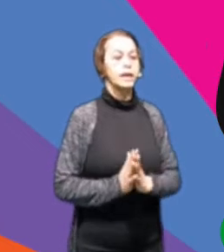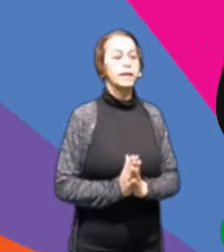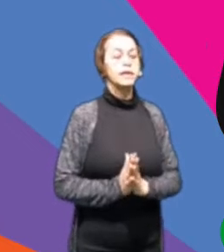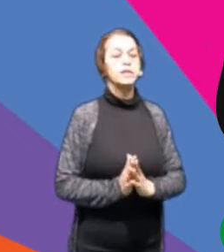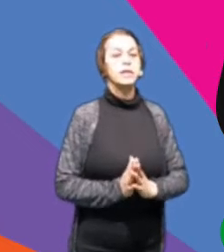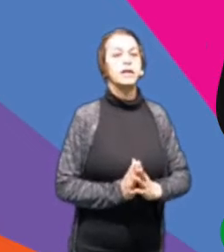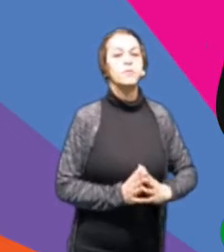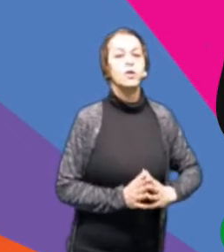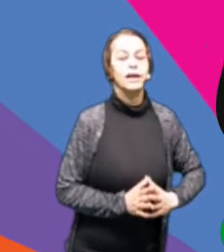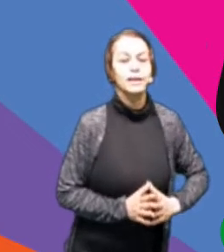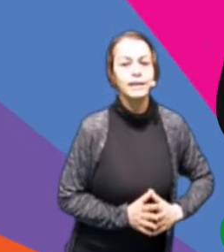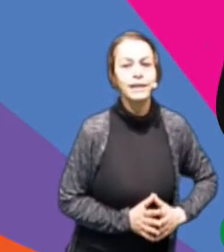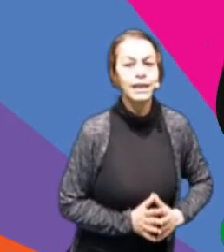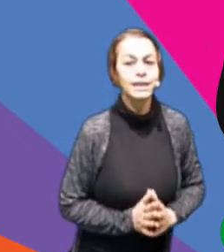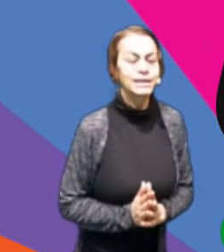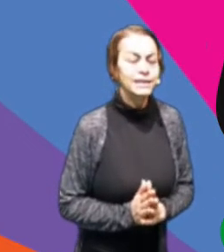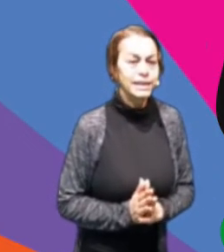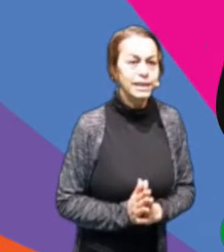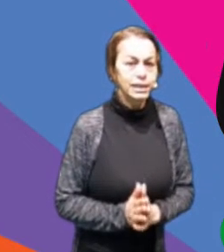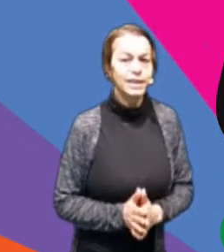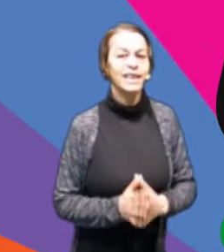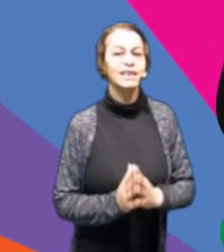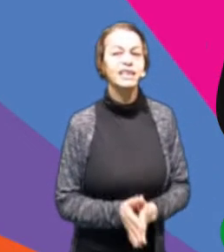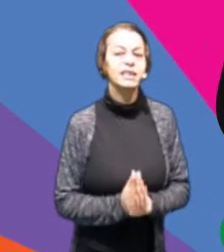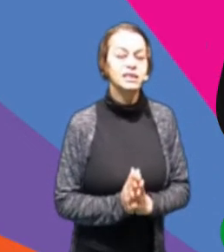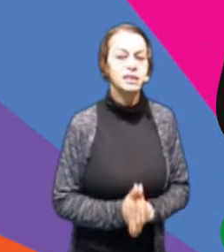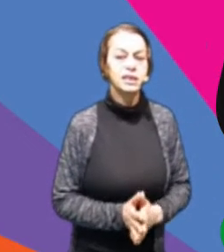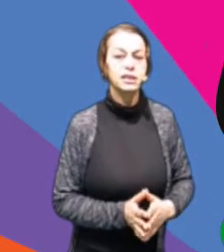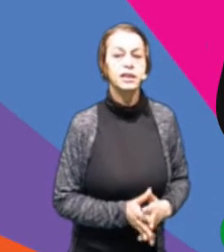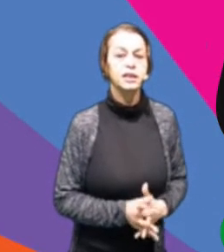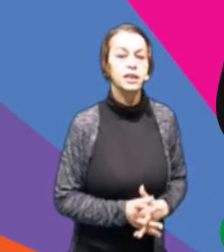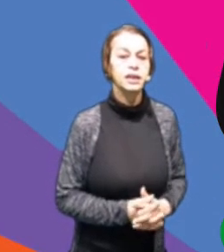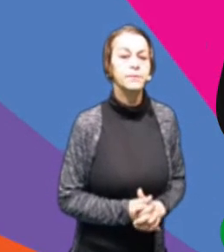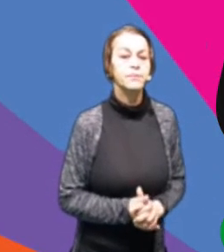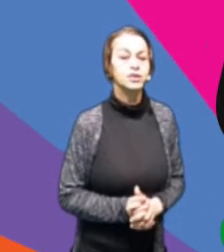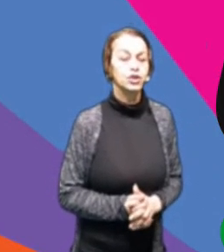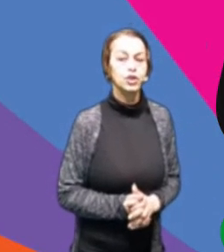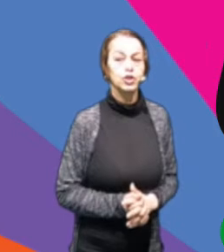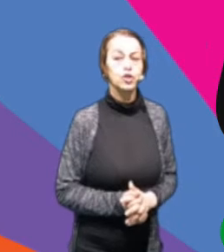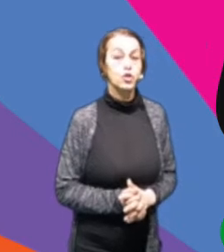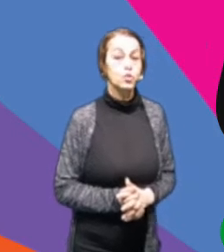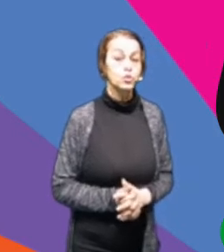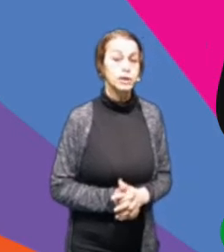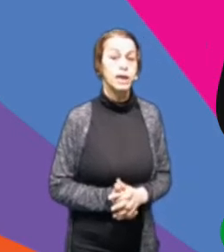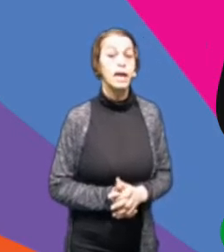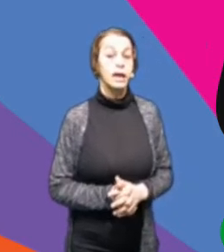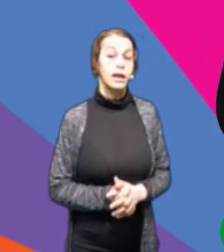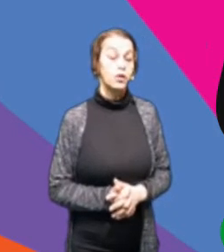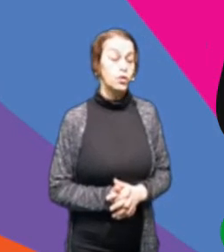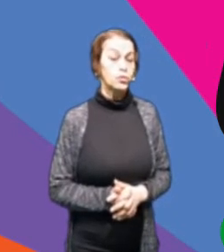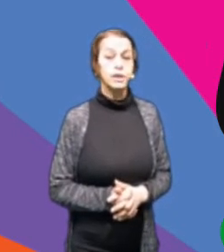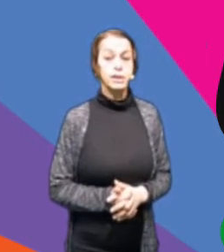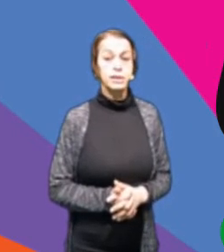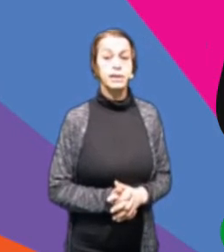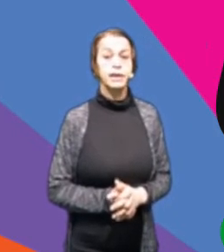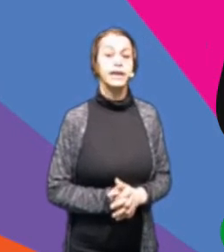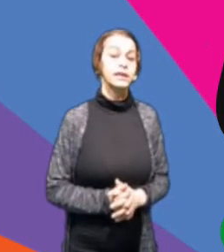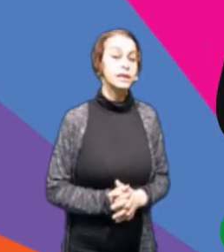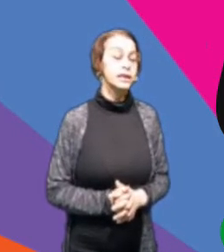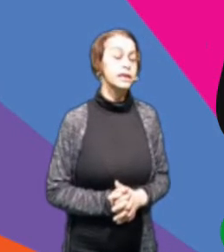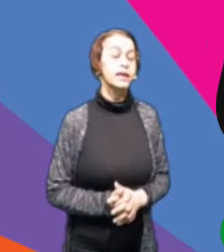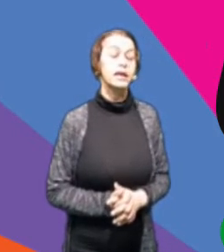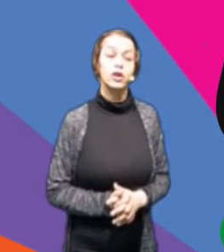Y llegamos al día 100, el día 100 de esta invasión rusa. La ONU dice que en